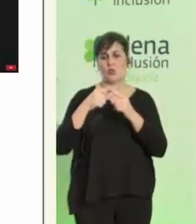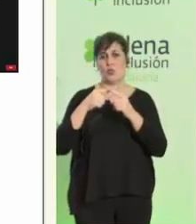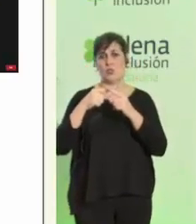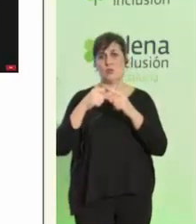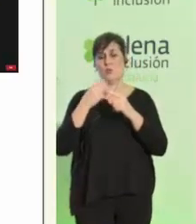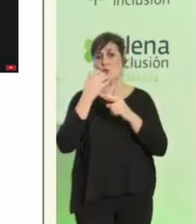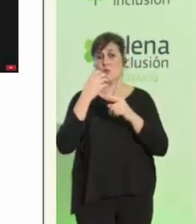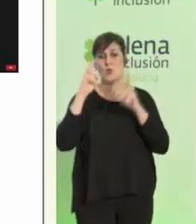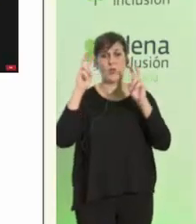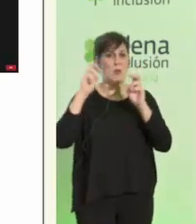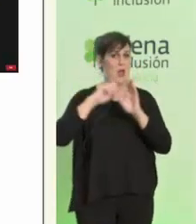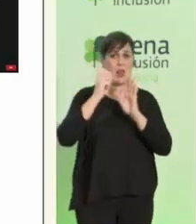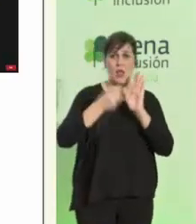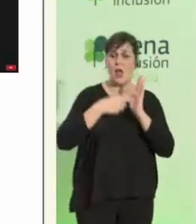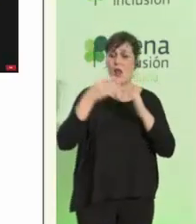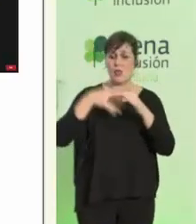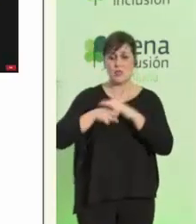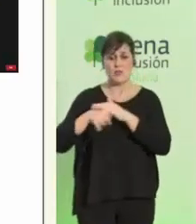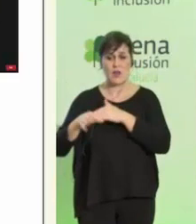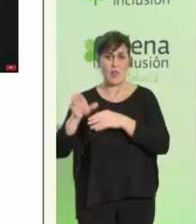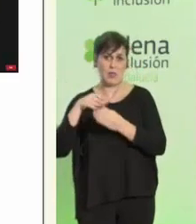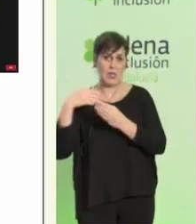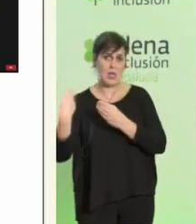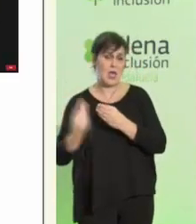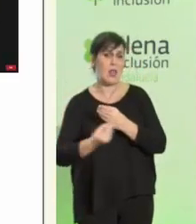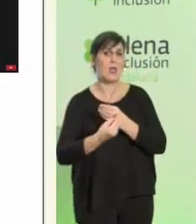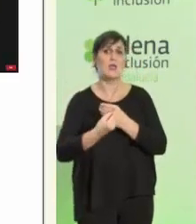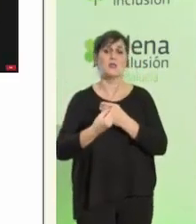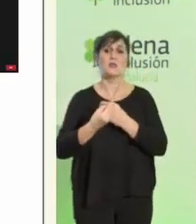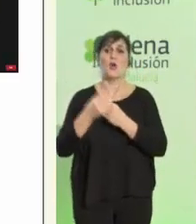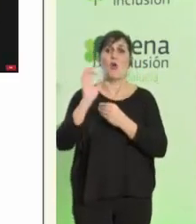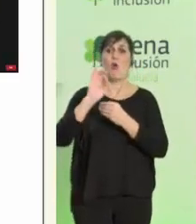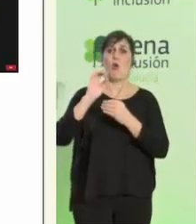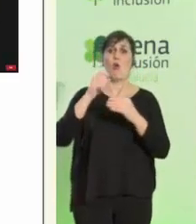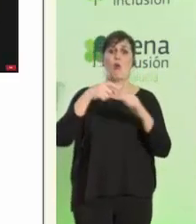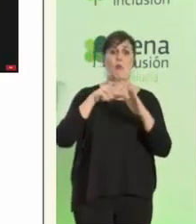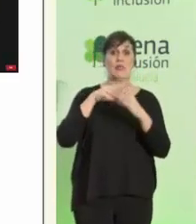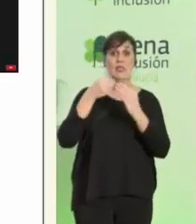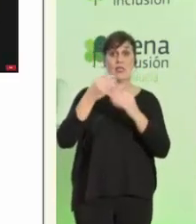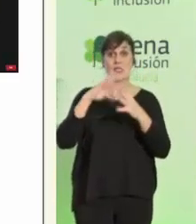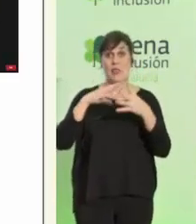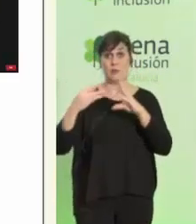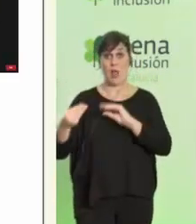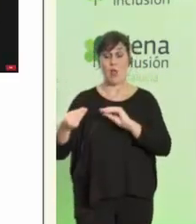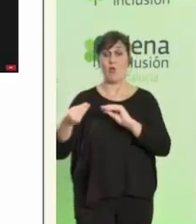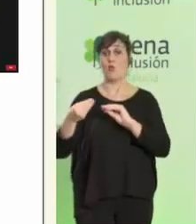aspectos legales, accesibilidad, materiales, materiales adaptados.